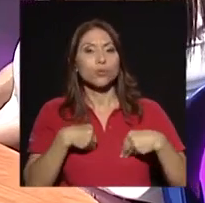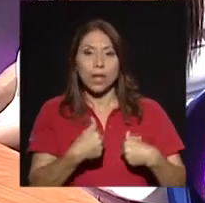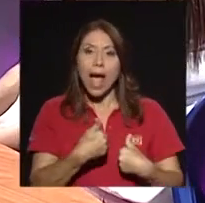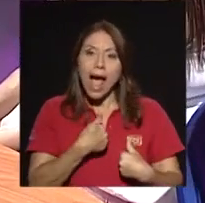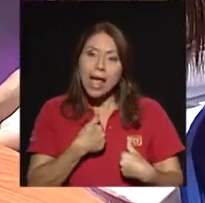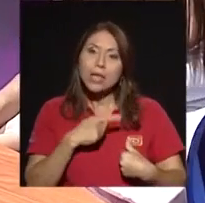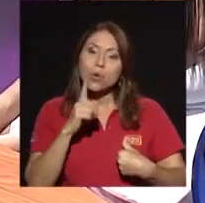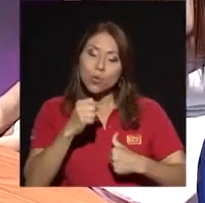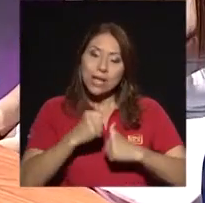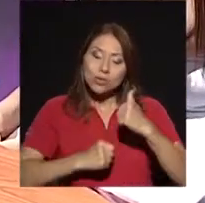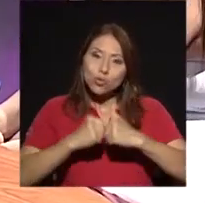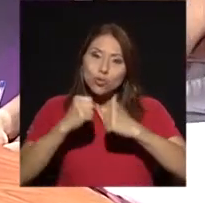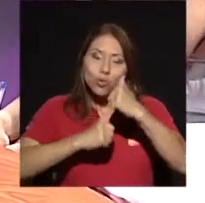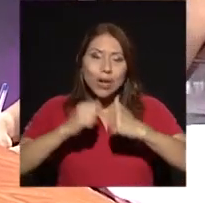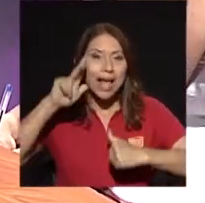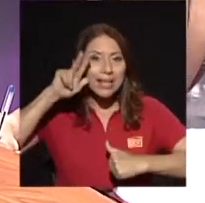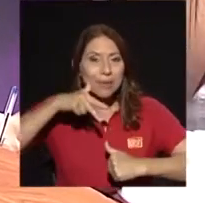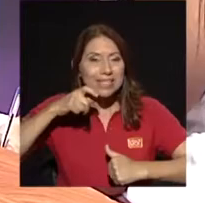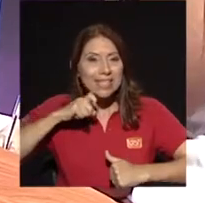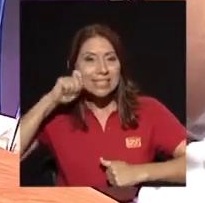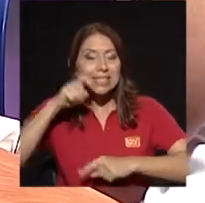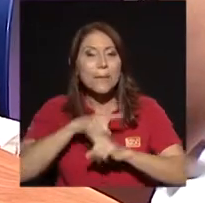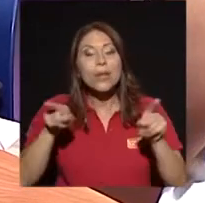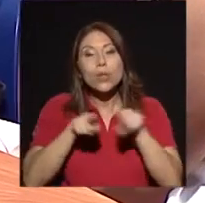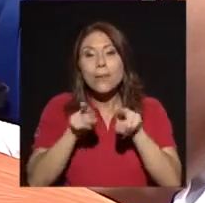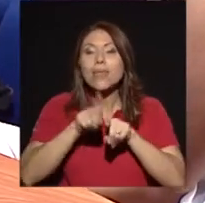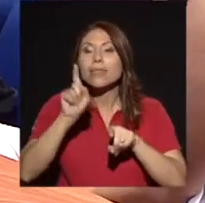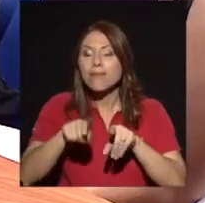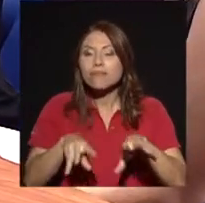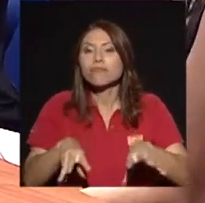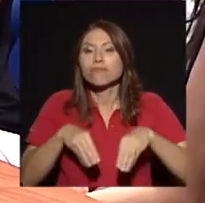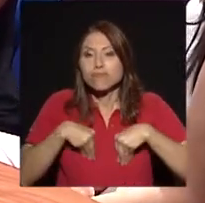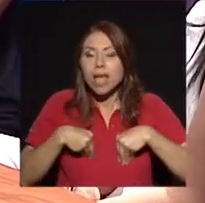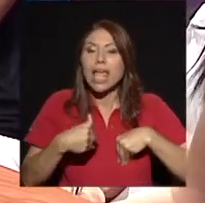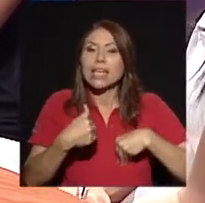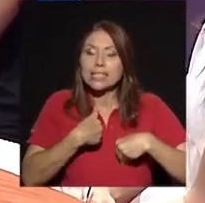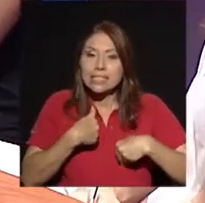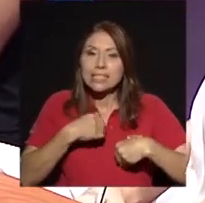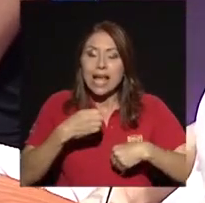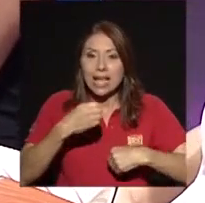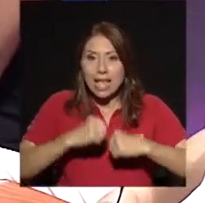estructura sexista, machista, pero también hay que reconocer que existen estructuras